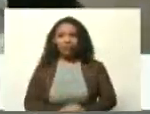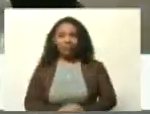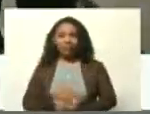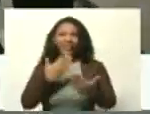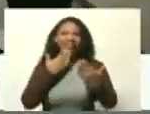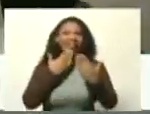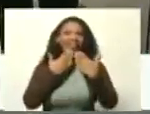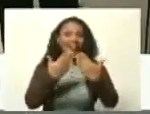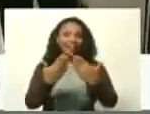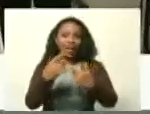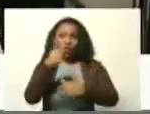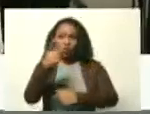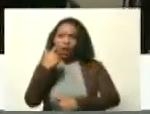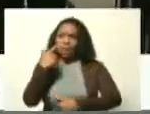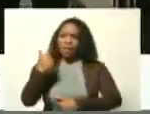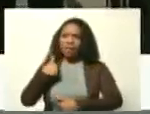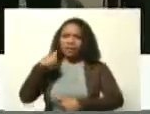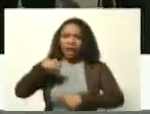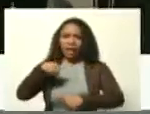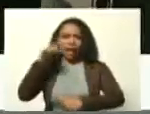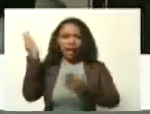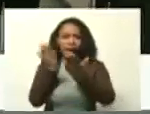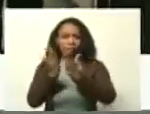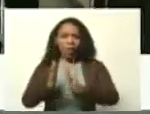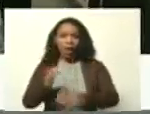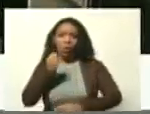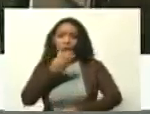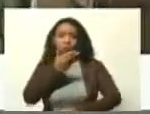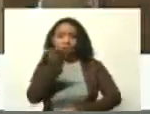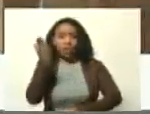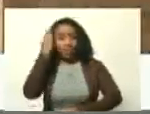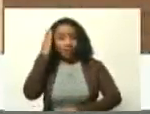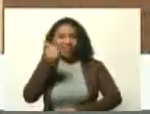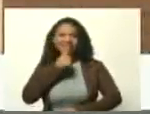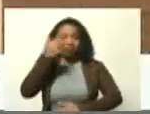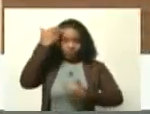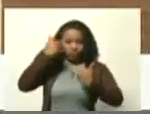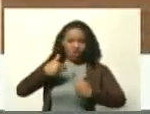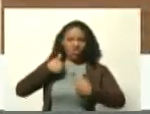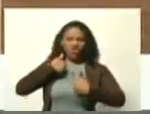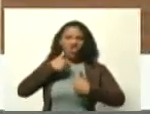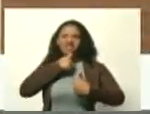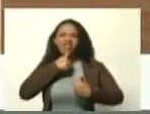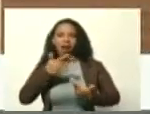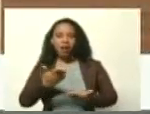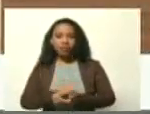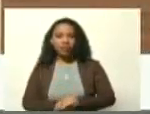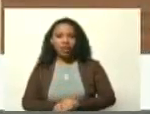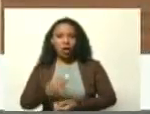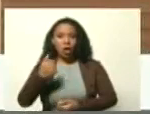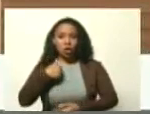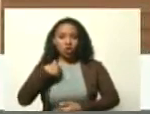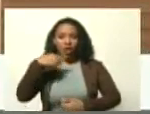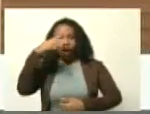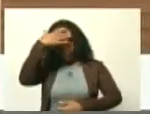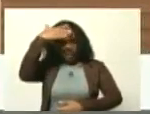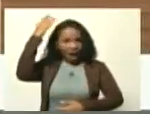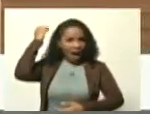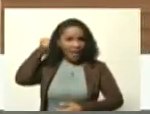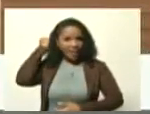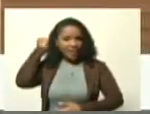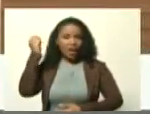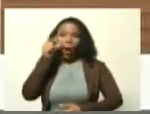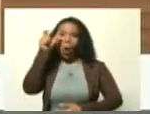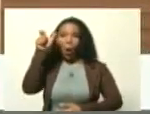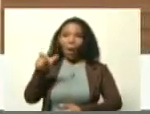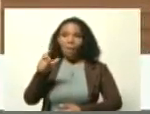Muchísimas gracias. ¿Qué me dices de tu escuela? Bueno, ¿ustedes saben quién soy yo? ¿Quién eres tú? Yo soy Francisco Pimentel